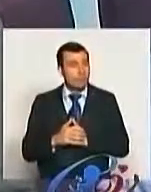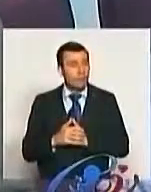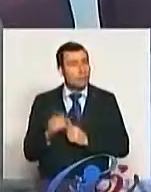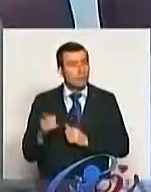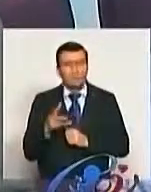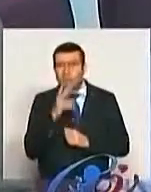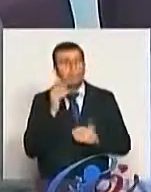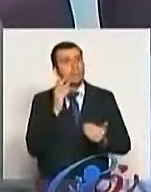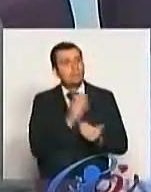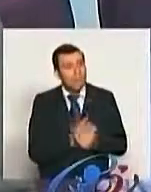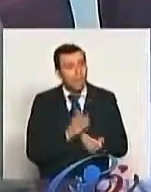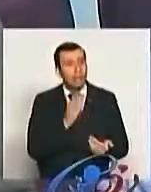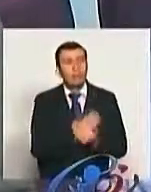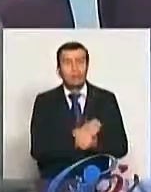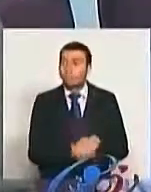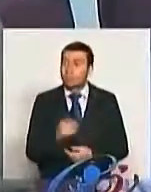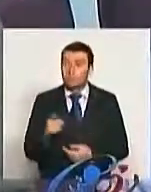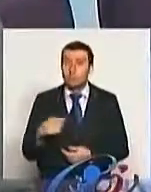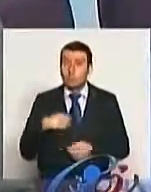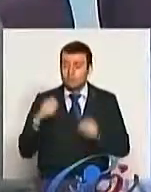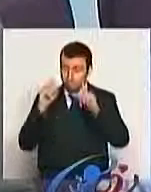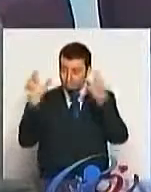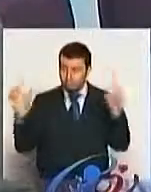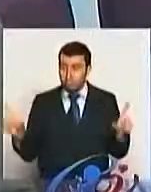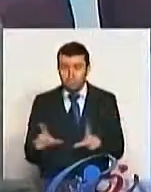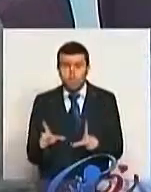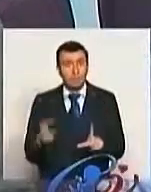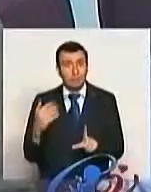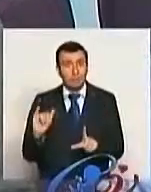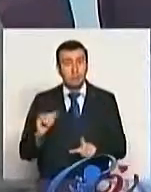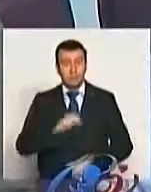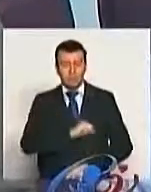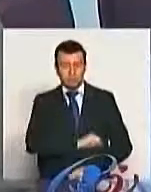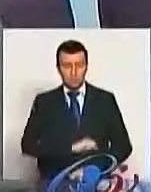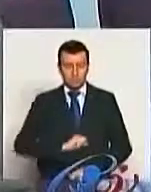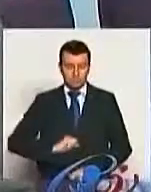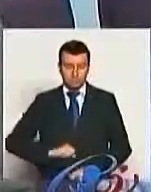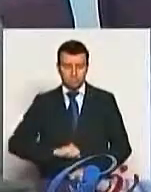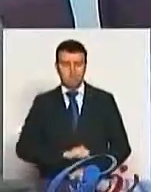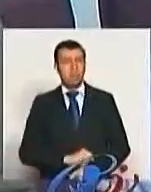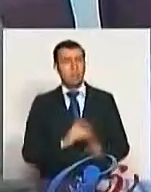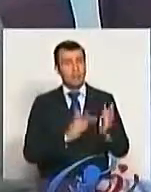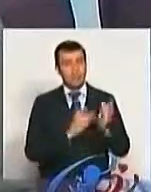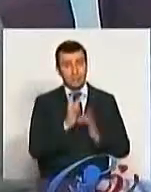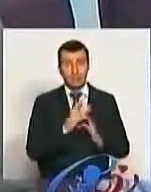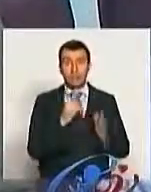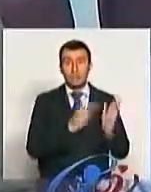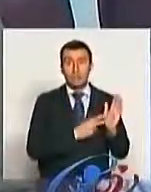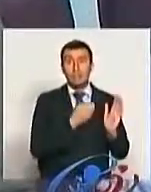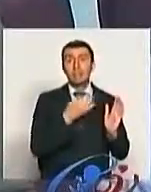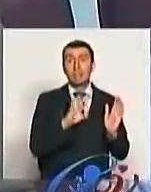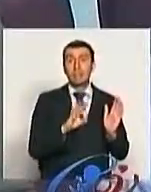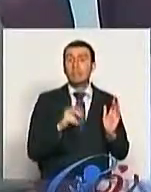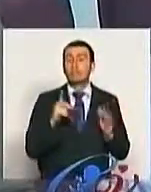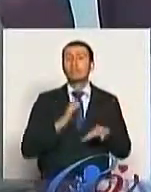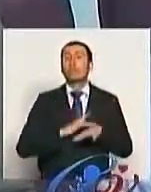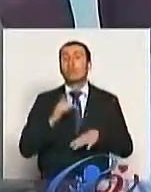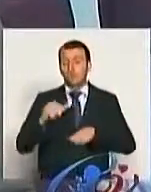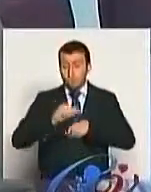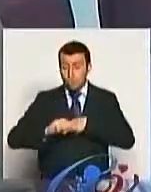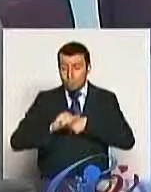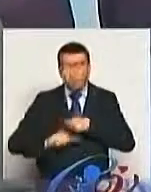en la EPS, ya tenía el diagnóstico de ecografía realizado en abril de 2013. Y la tuvieron que operar de urgencias en